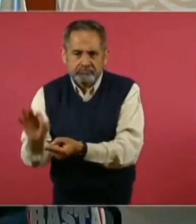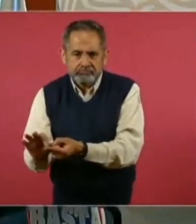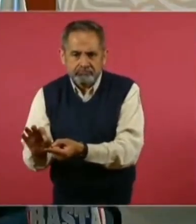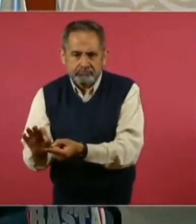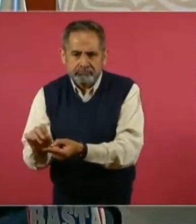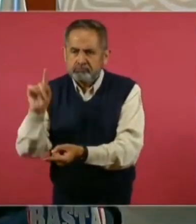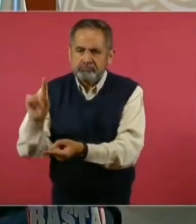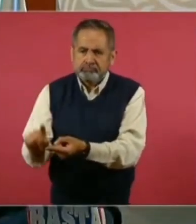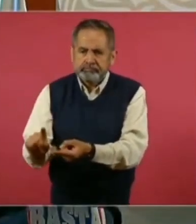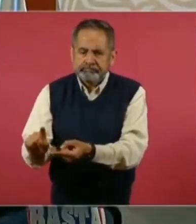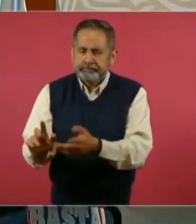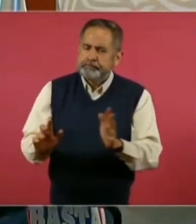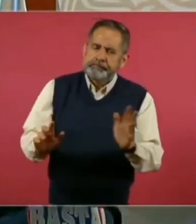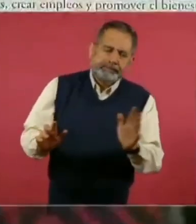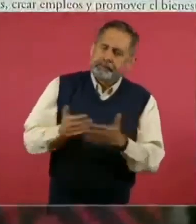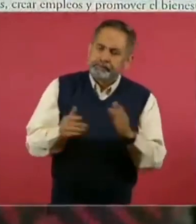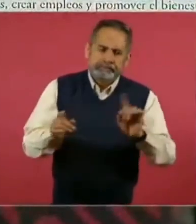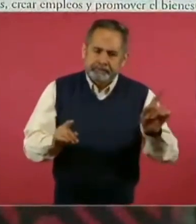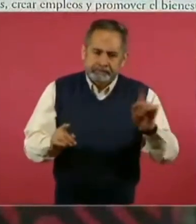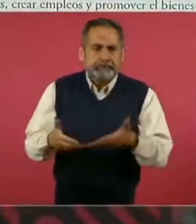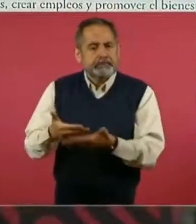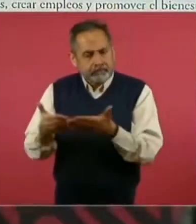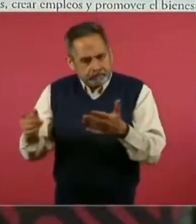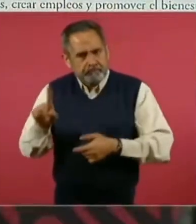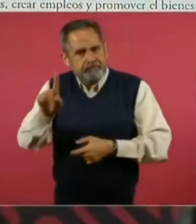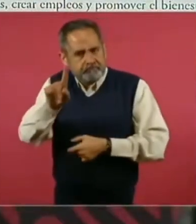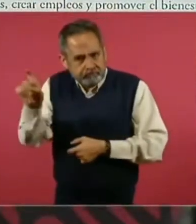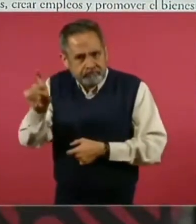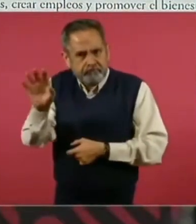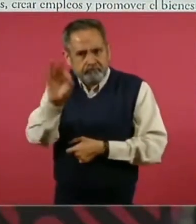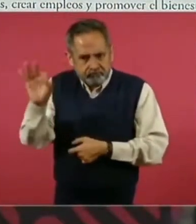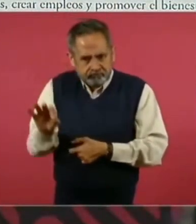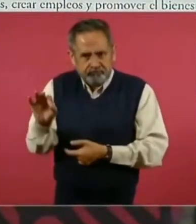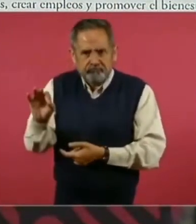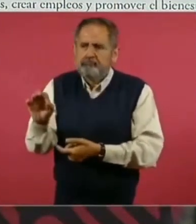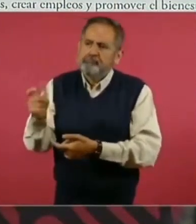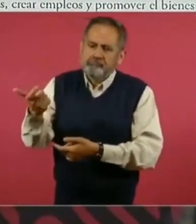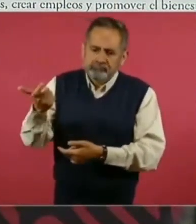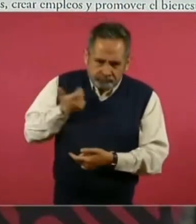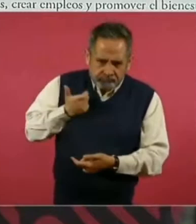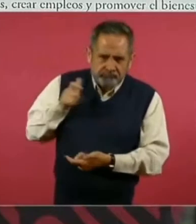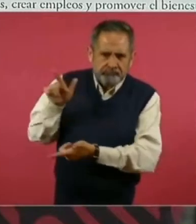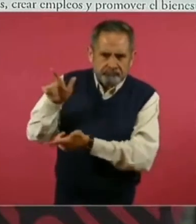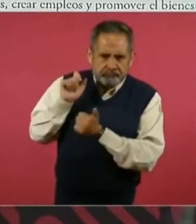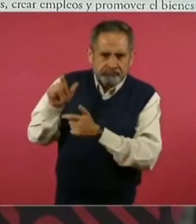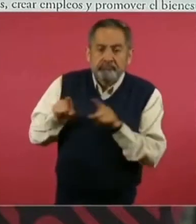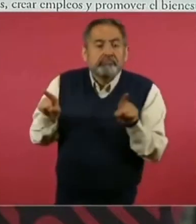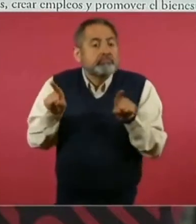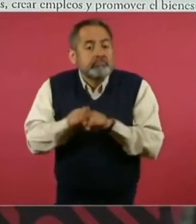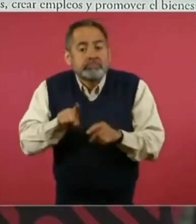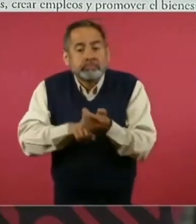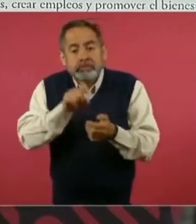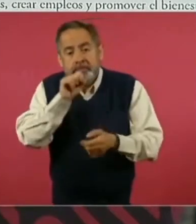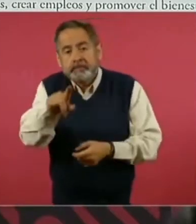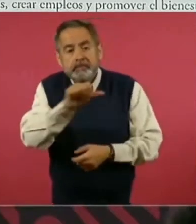no, ahora va a recibir el 100%. Esto aplica también para